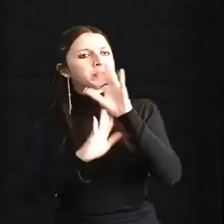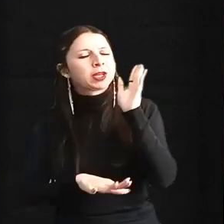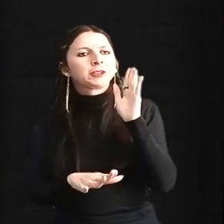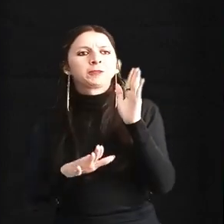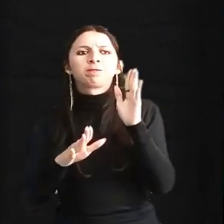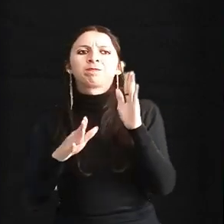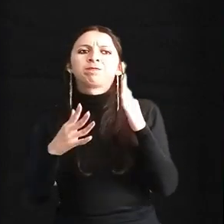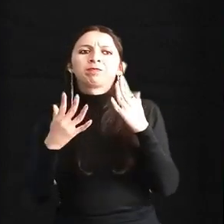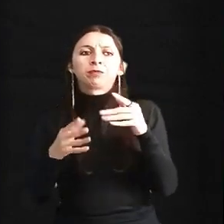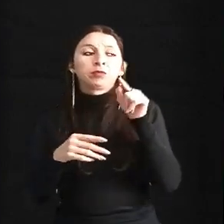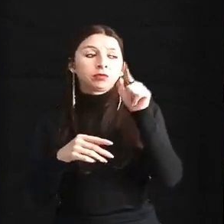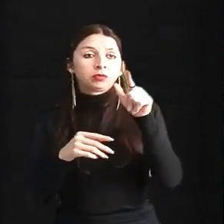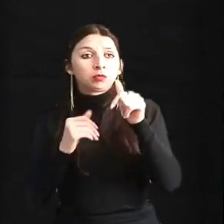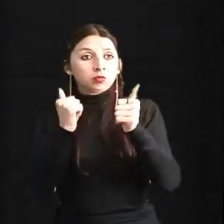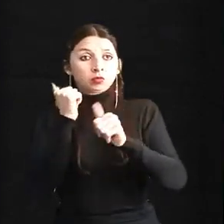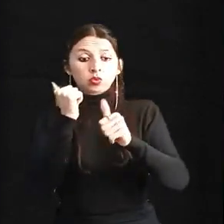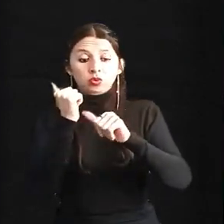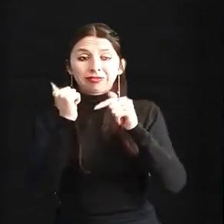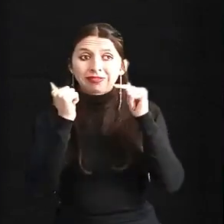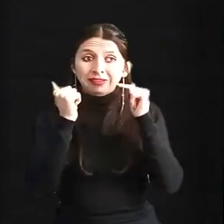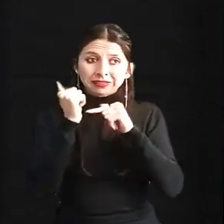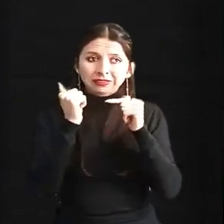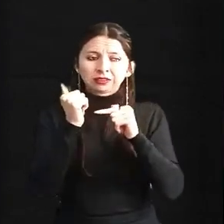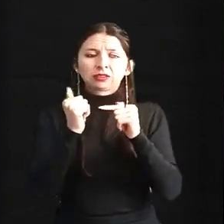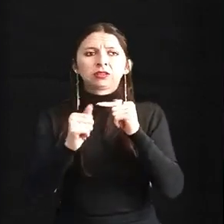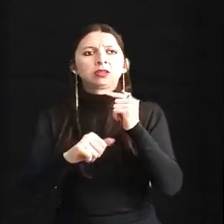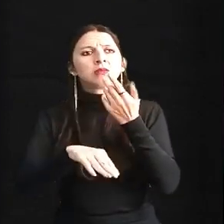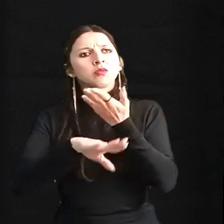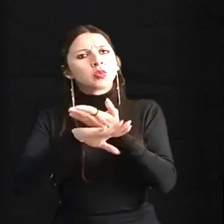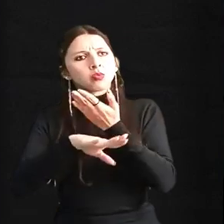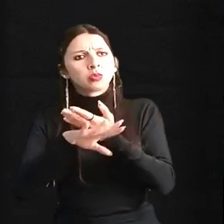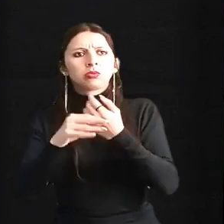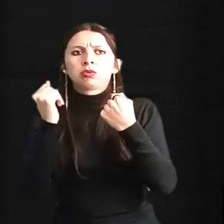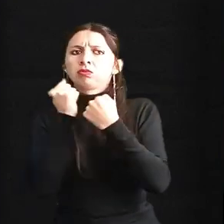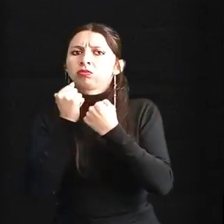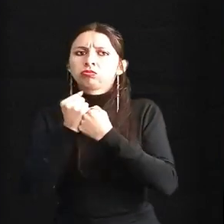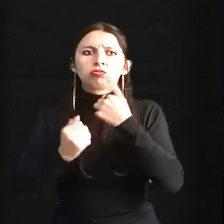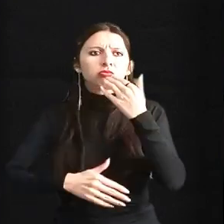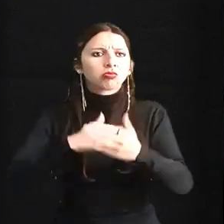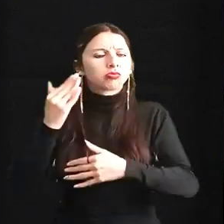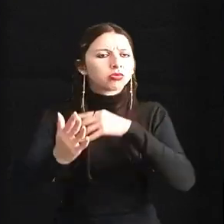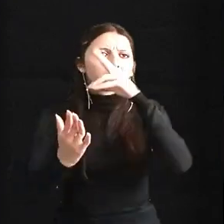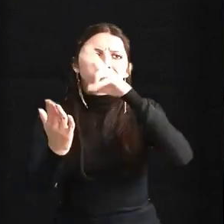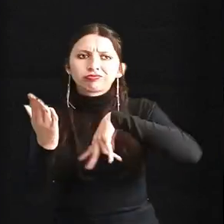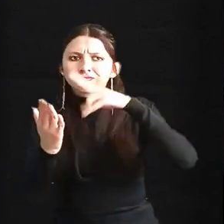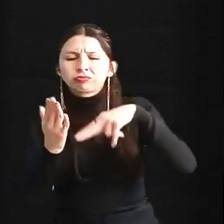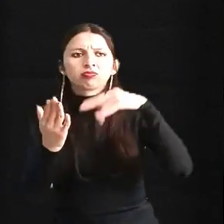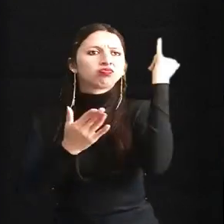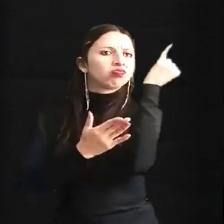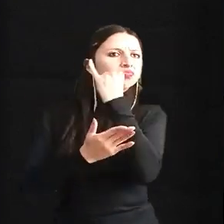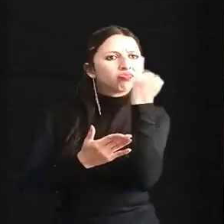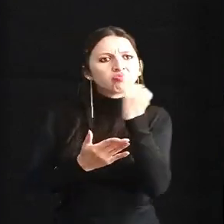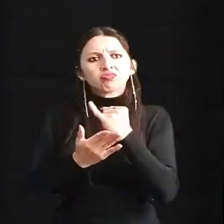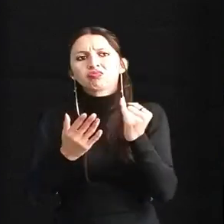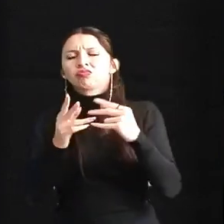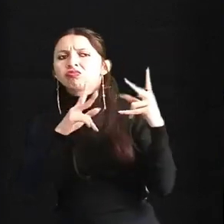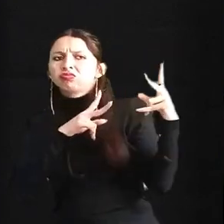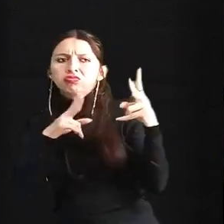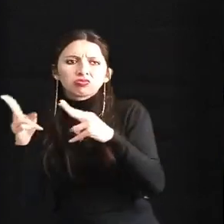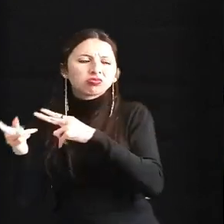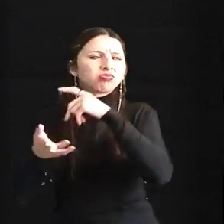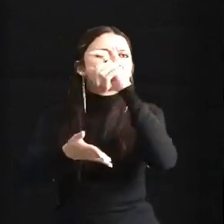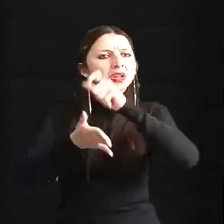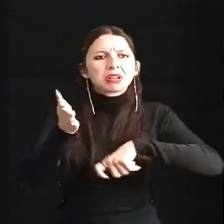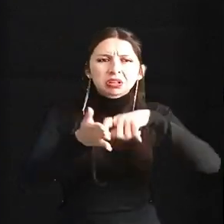nos nos valga la redundancia nos apoyan en todos estos procesos de de